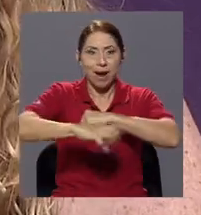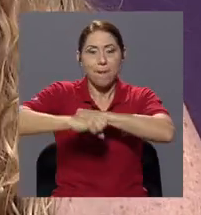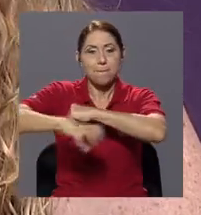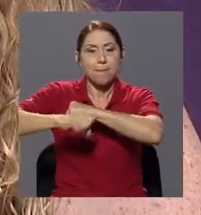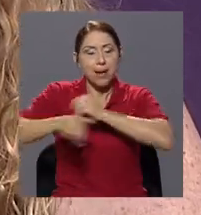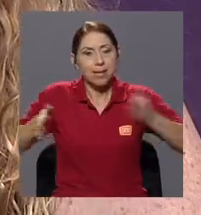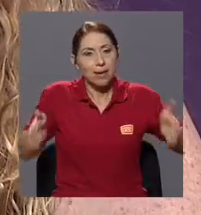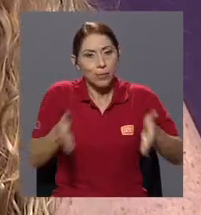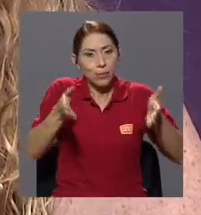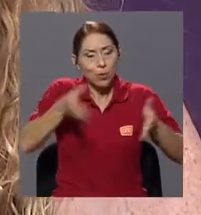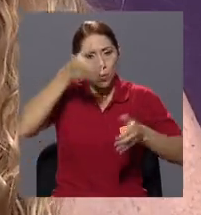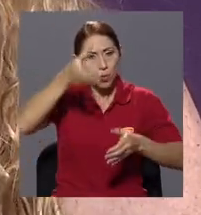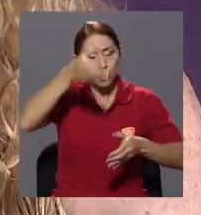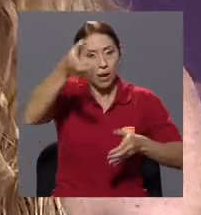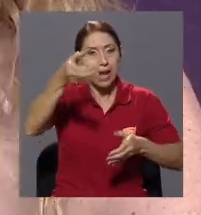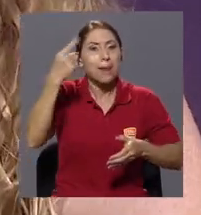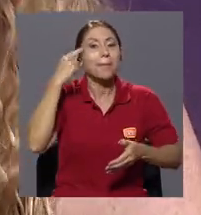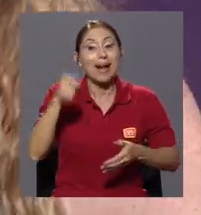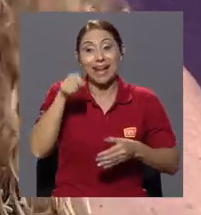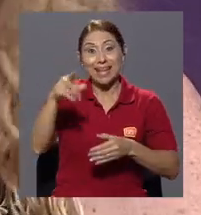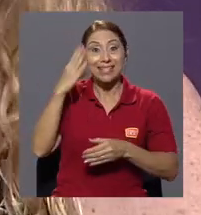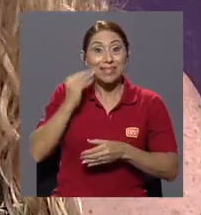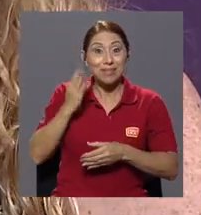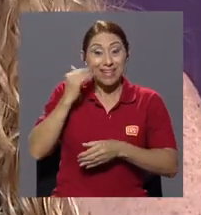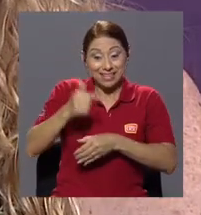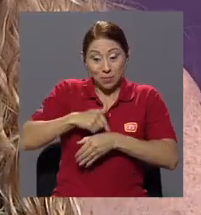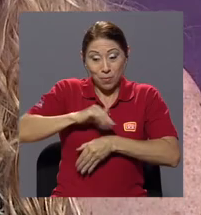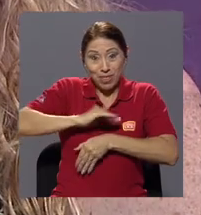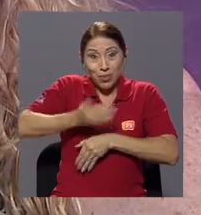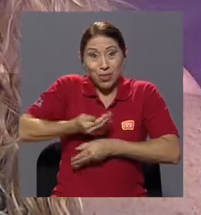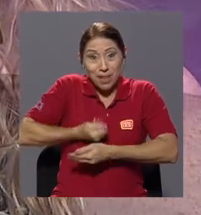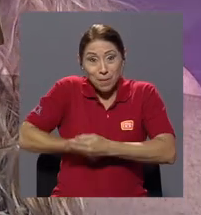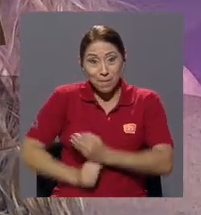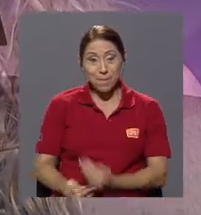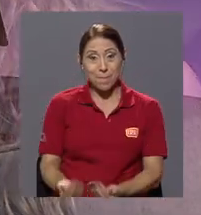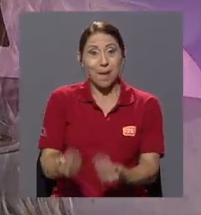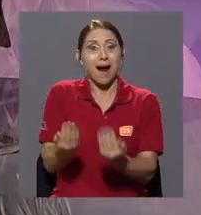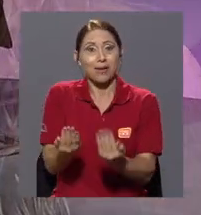para para volver a esa experiencia